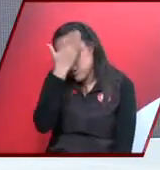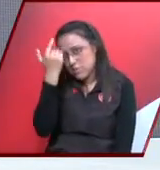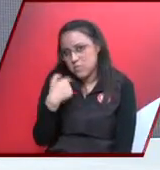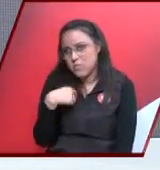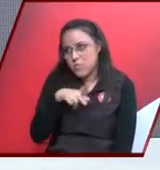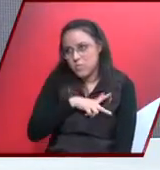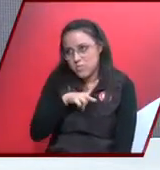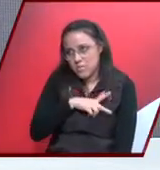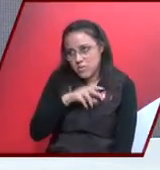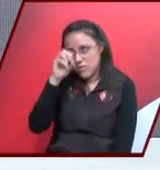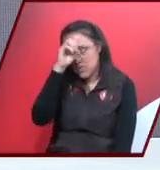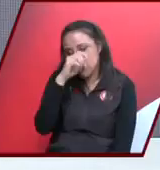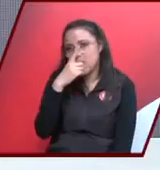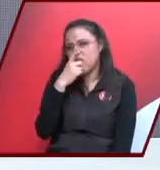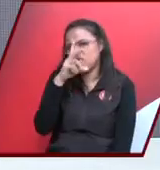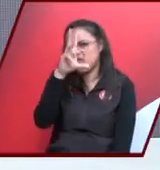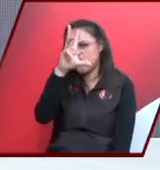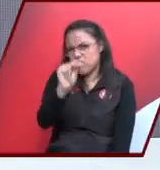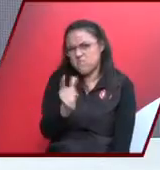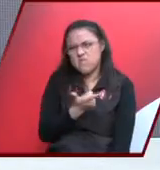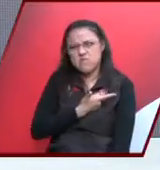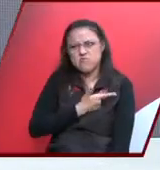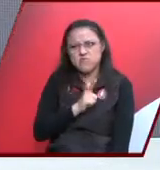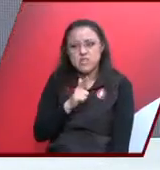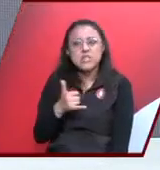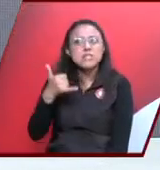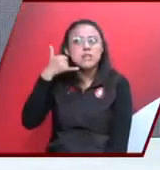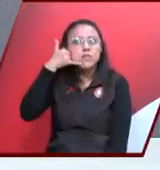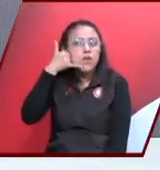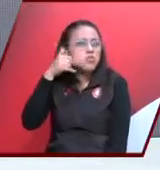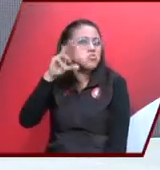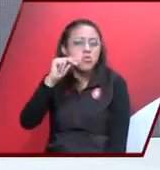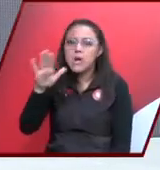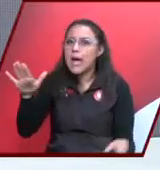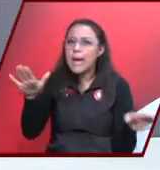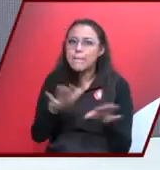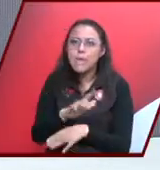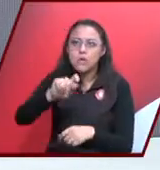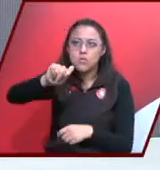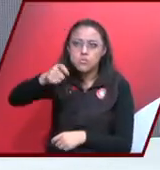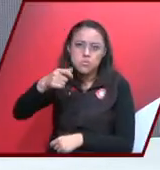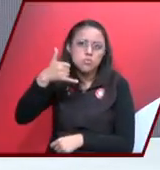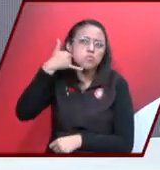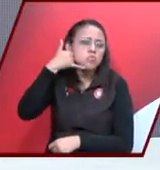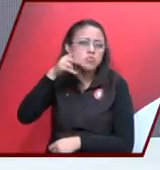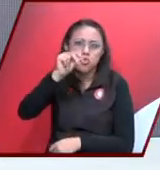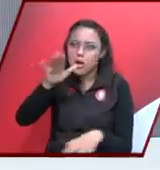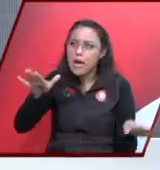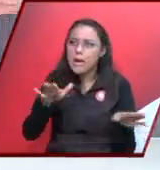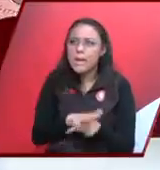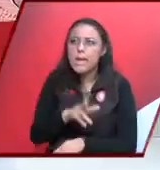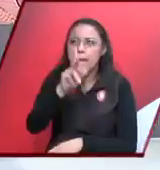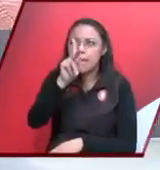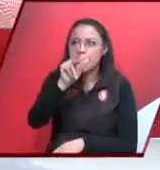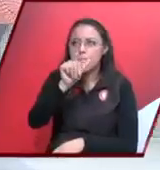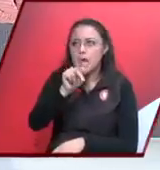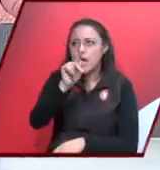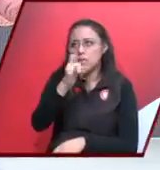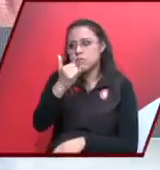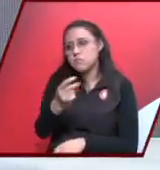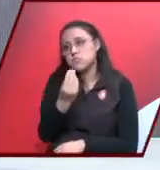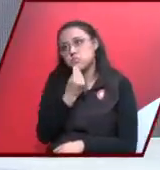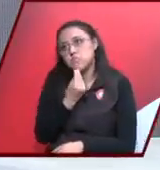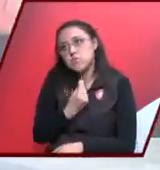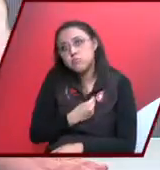yo los mando a la fregada. Ese celular, no voy a cambiar el número porque Pati no pagó. Si Pati no pagó, pues ya ni